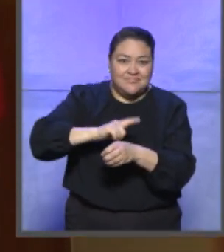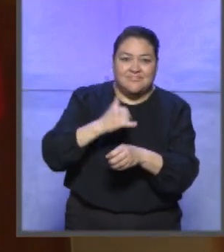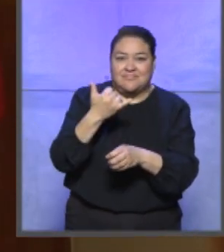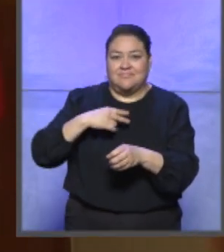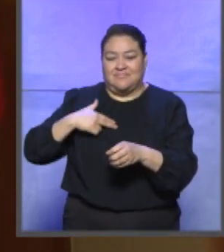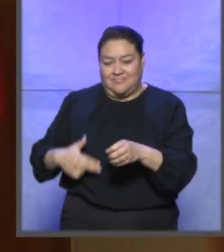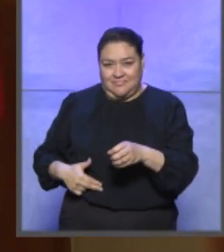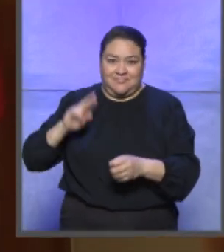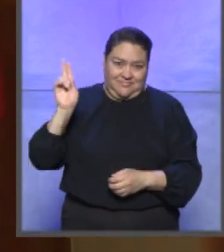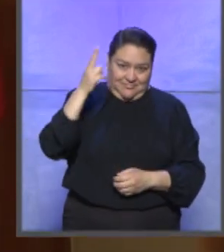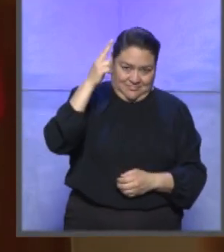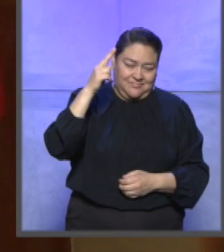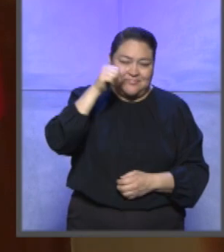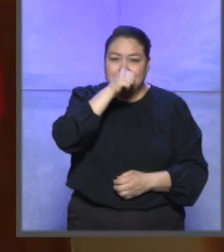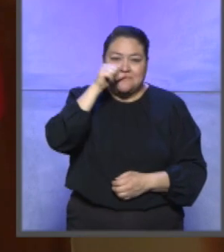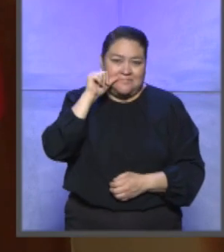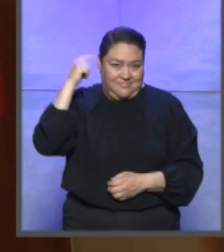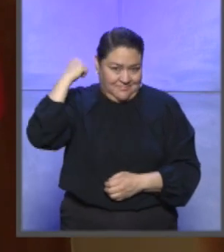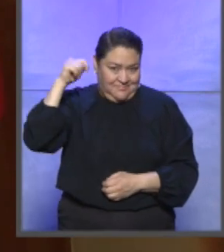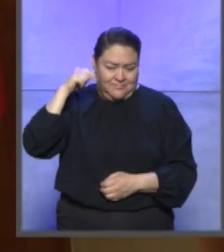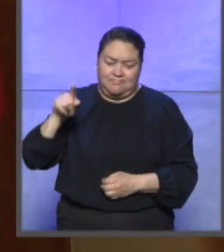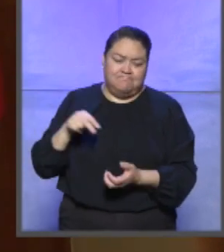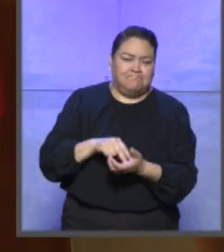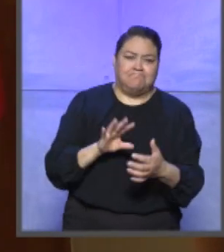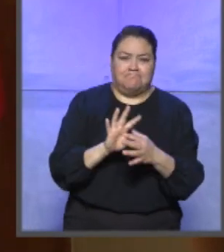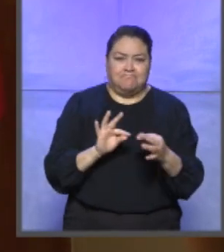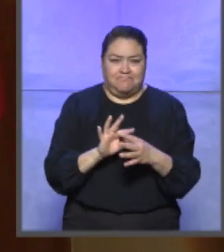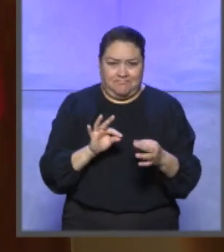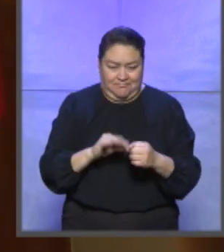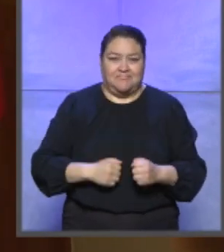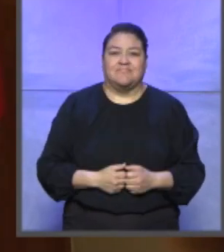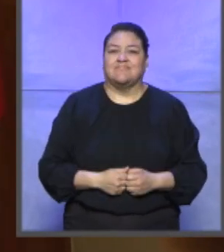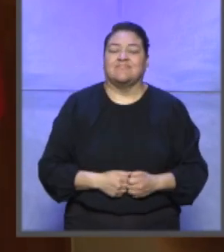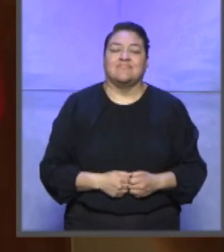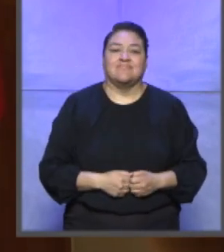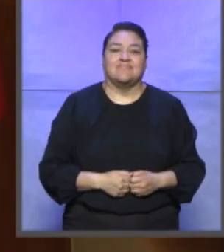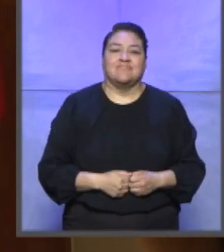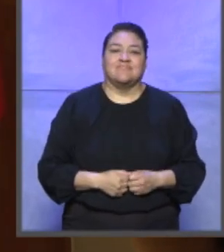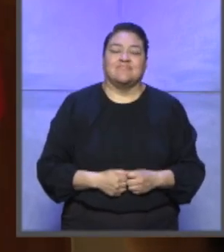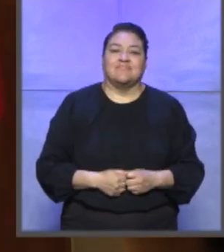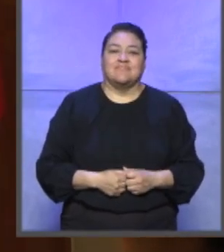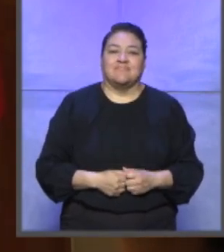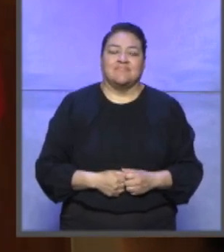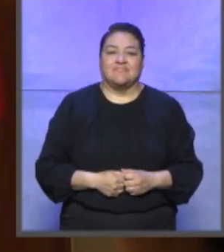Sociales y Humanidades de la Universidad Juárez Autónoma de Tabasco, quien nos dirigirá un mensaje.